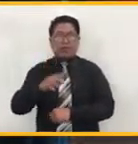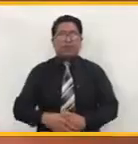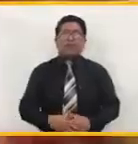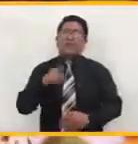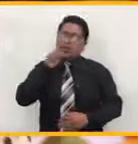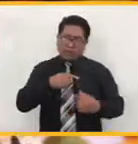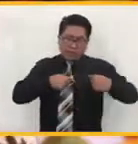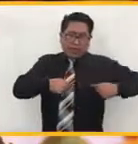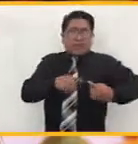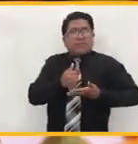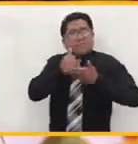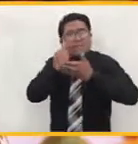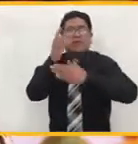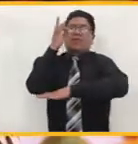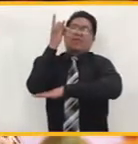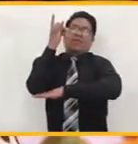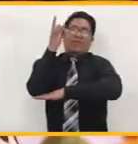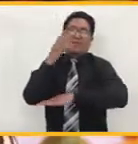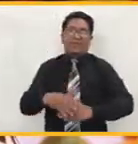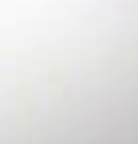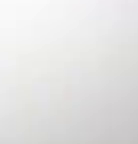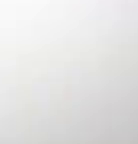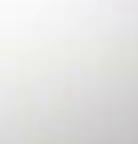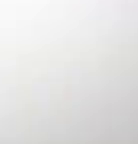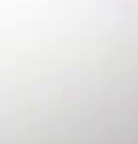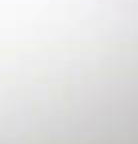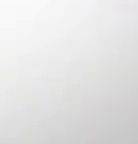810-0202. Seamos solidarios. Seamos Bolivia.